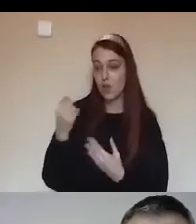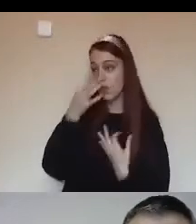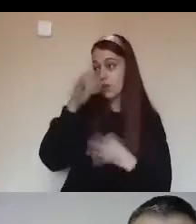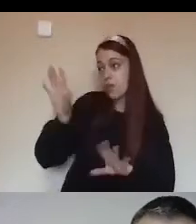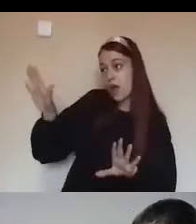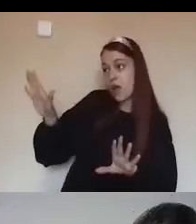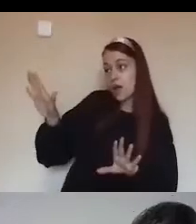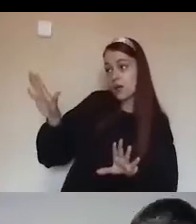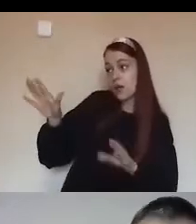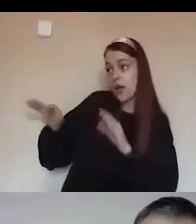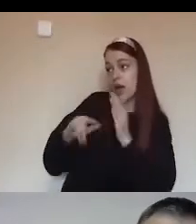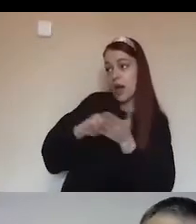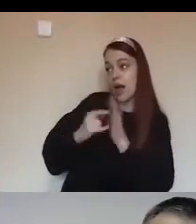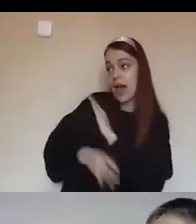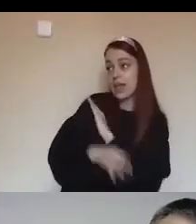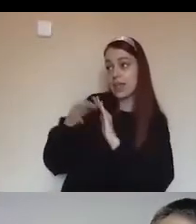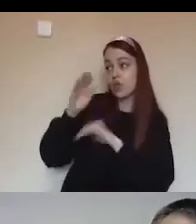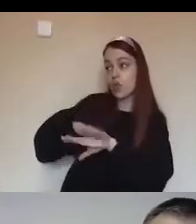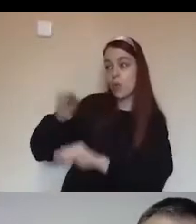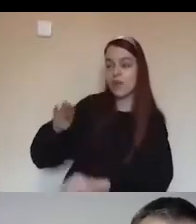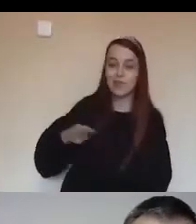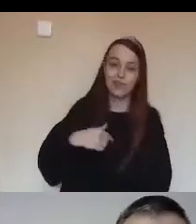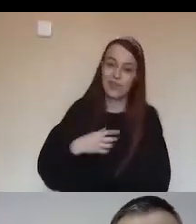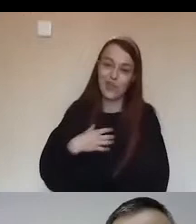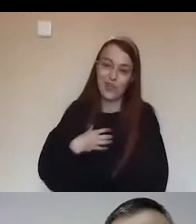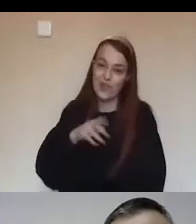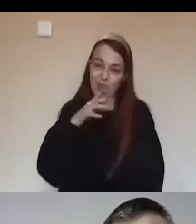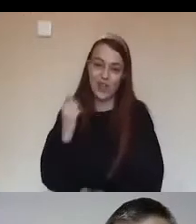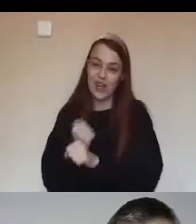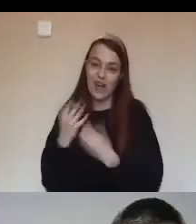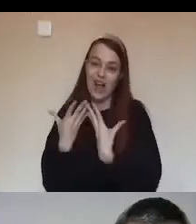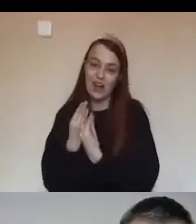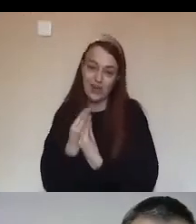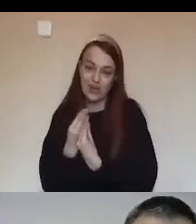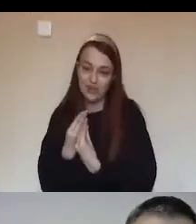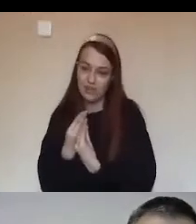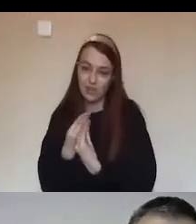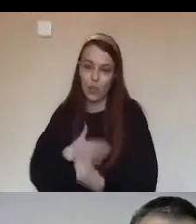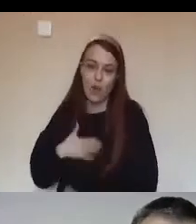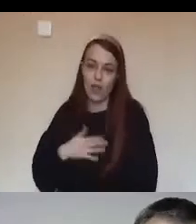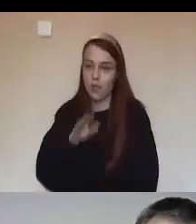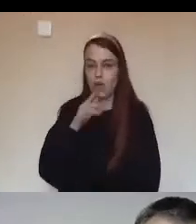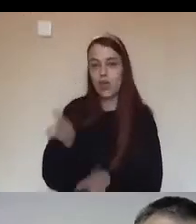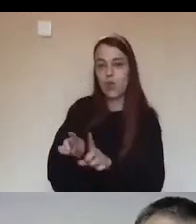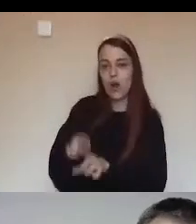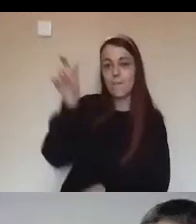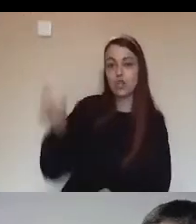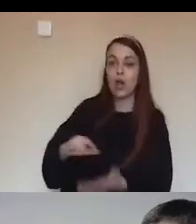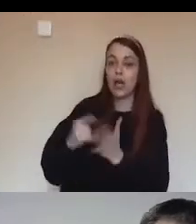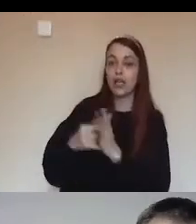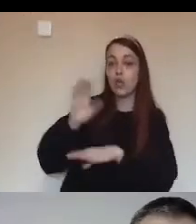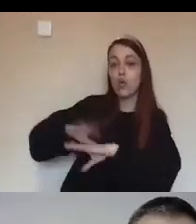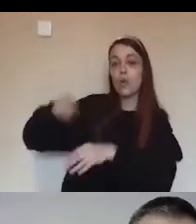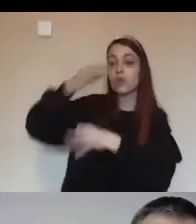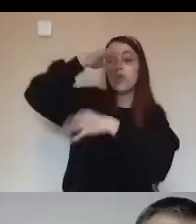caso fue un placer y un privilegio trabajar con ellos. Echar la culpa al arquitecto es muy fácil, si uno no ha sido capaz